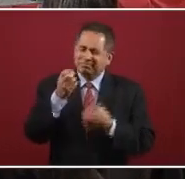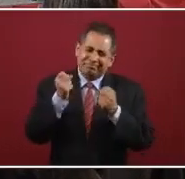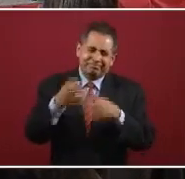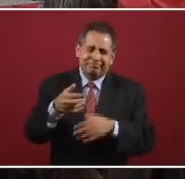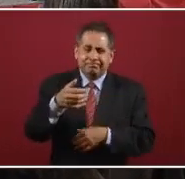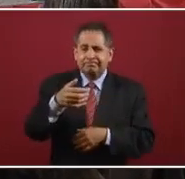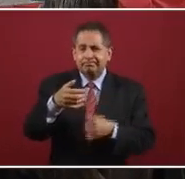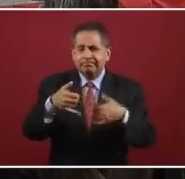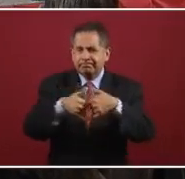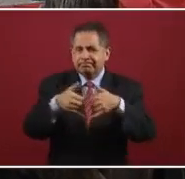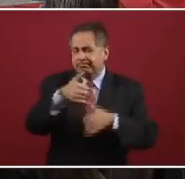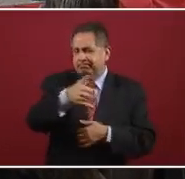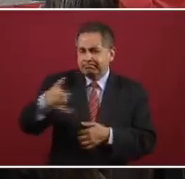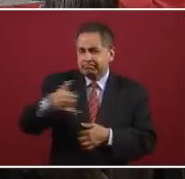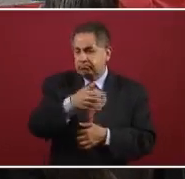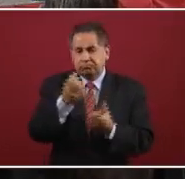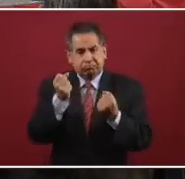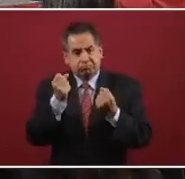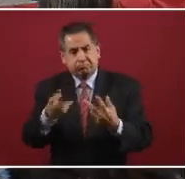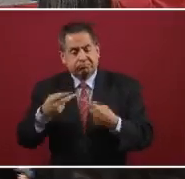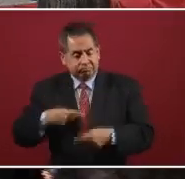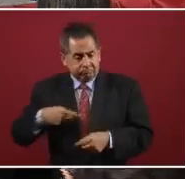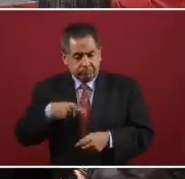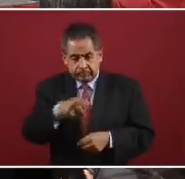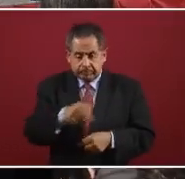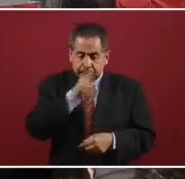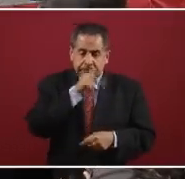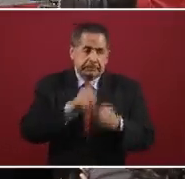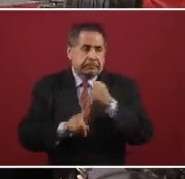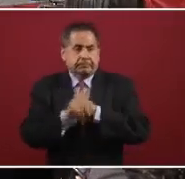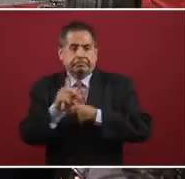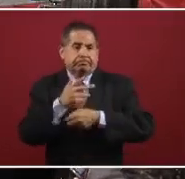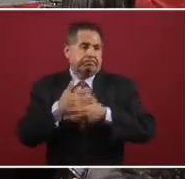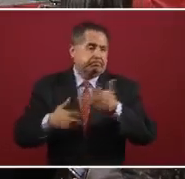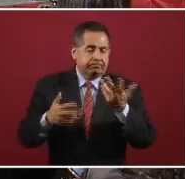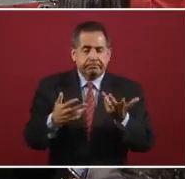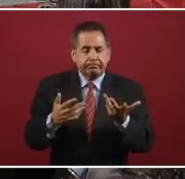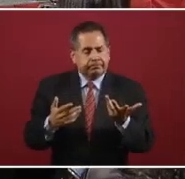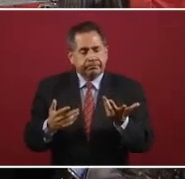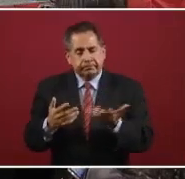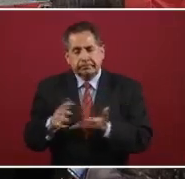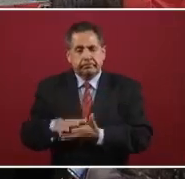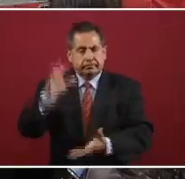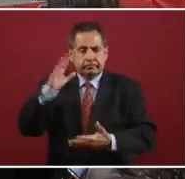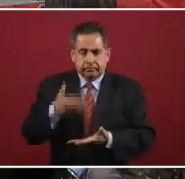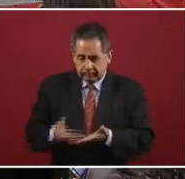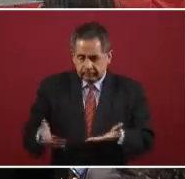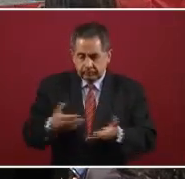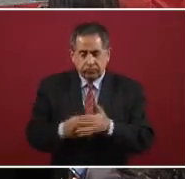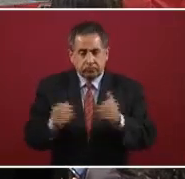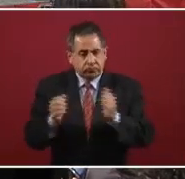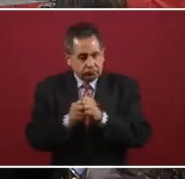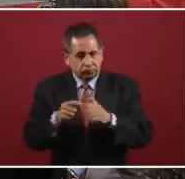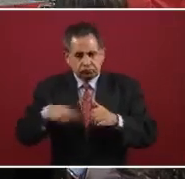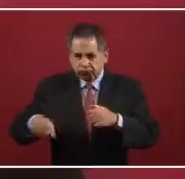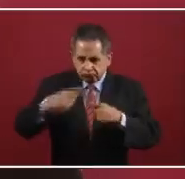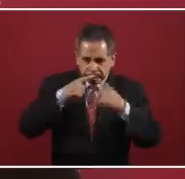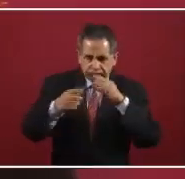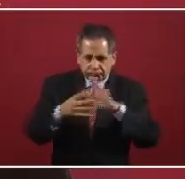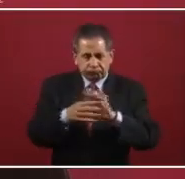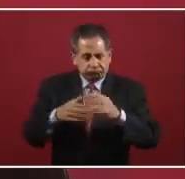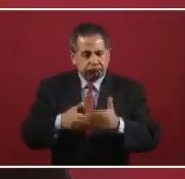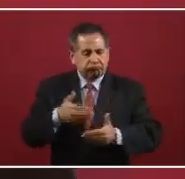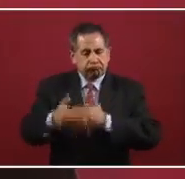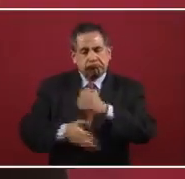cantidad de gente que tenía dificultades con el Infonavit fue muy grande al principio. Ahora, con todas las medidas que están aplicando, pues esto